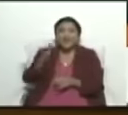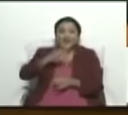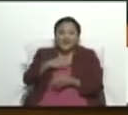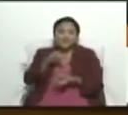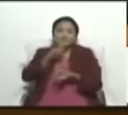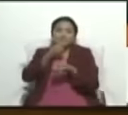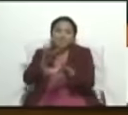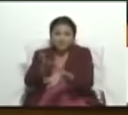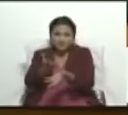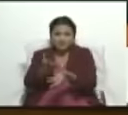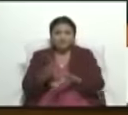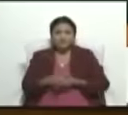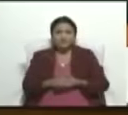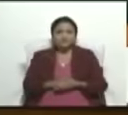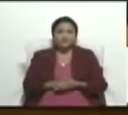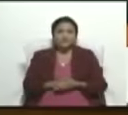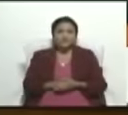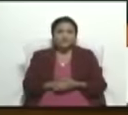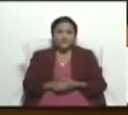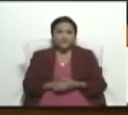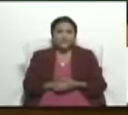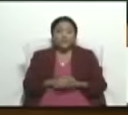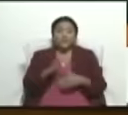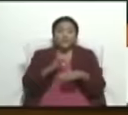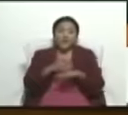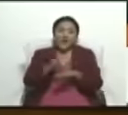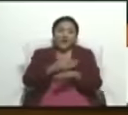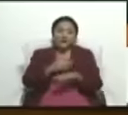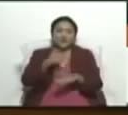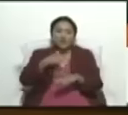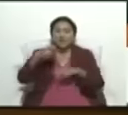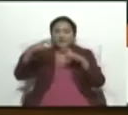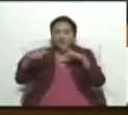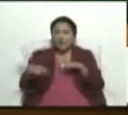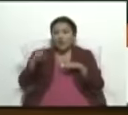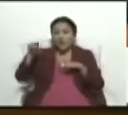yo había conversado con ellos